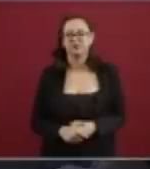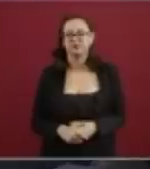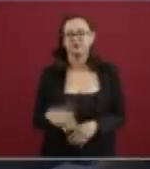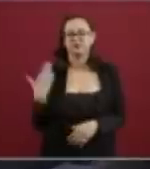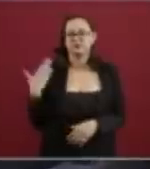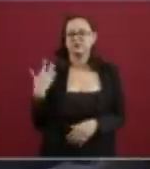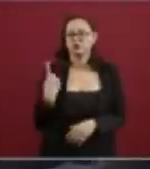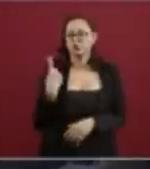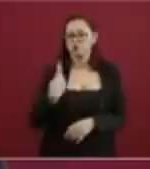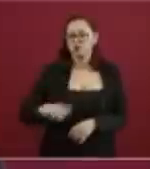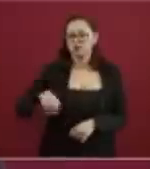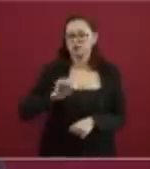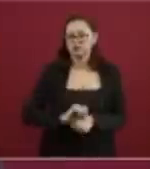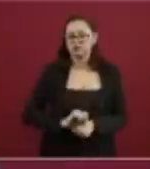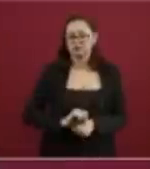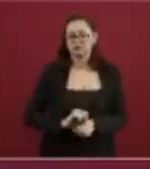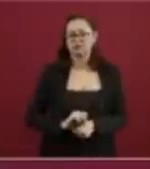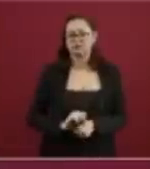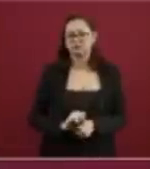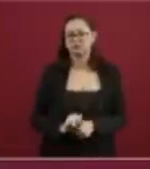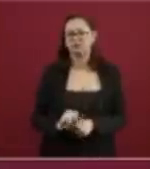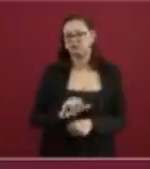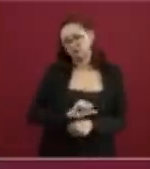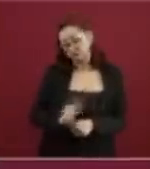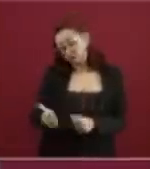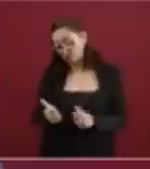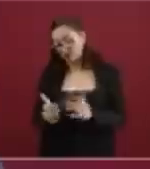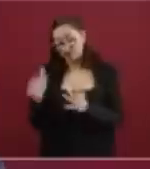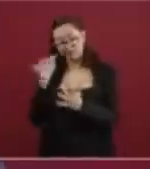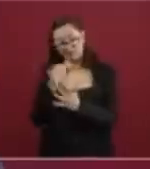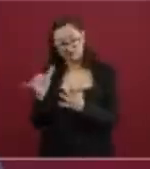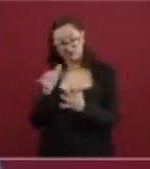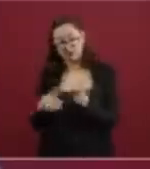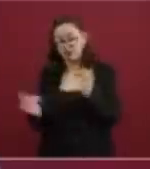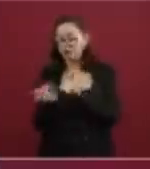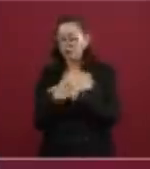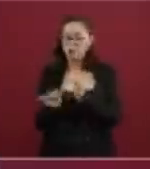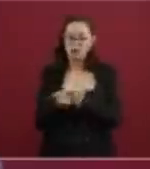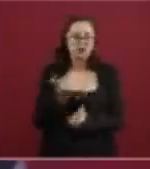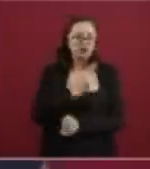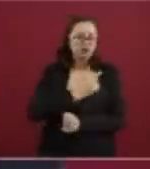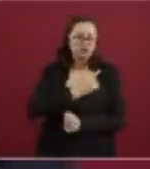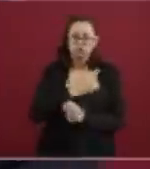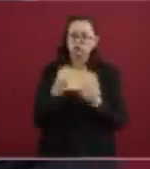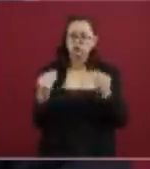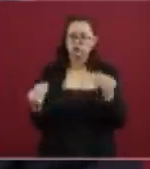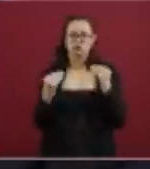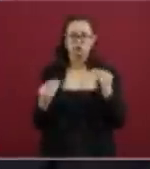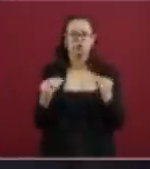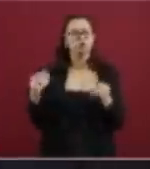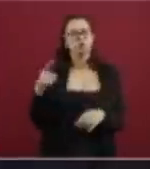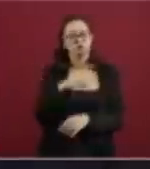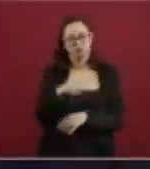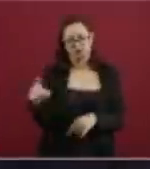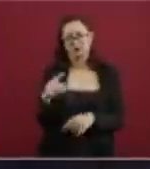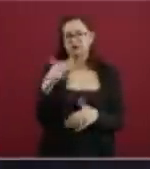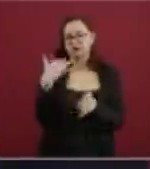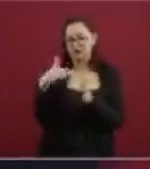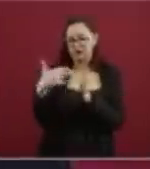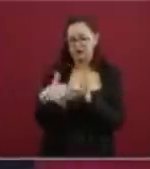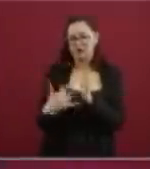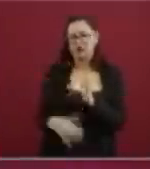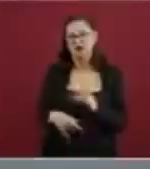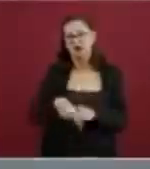semana leí también un artículo que me gustó mucho, se los recomiendo, de